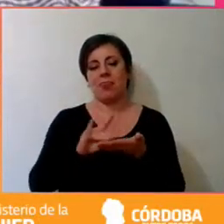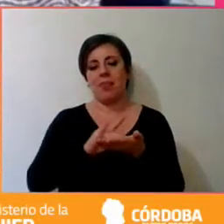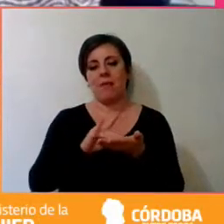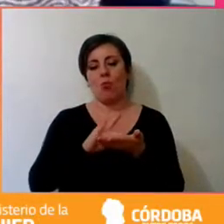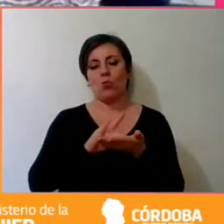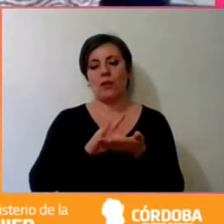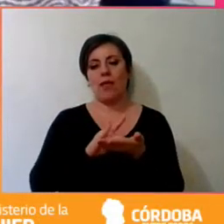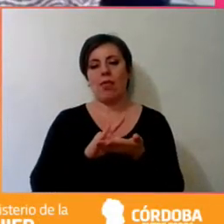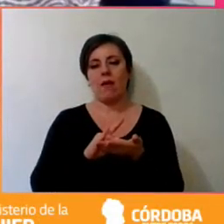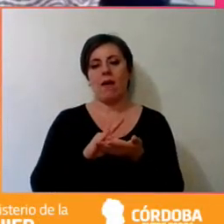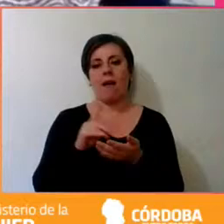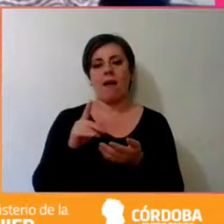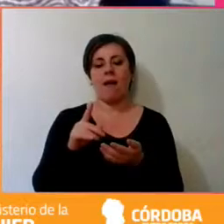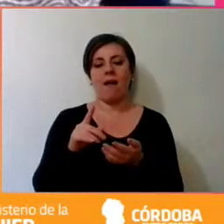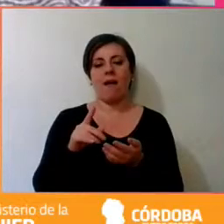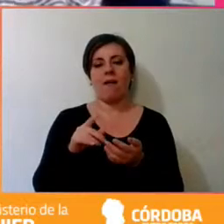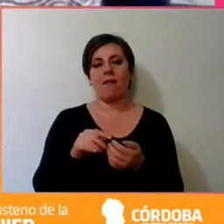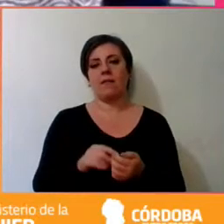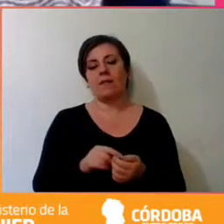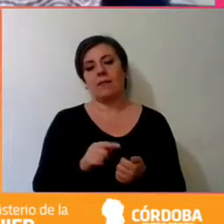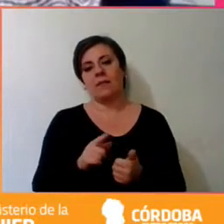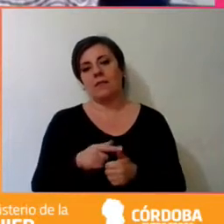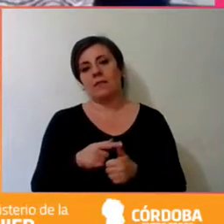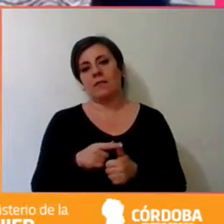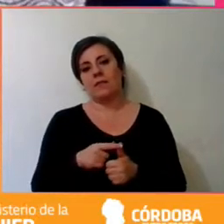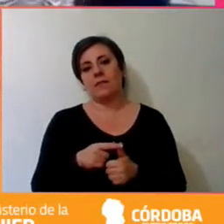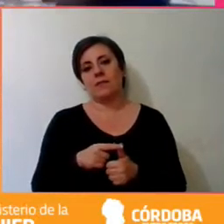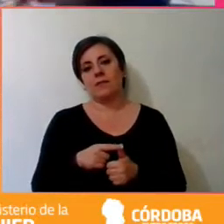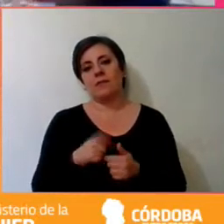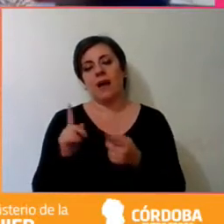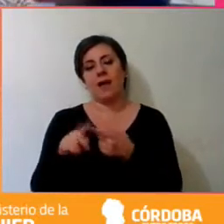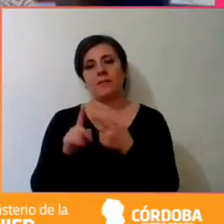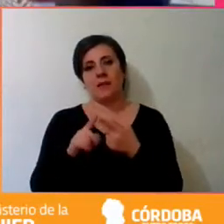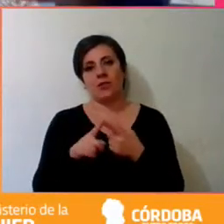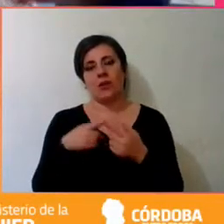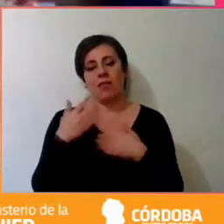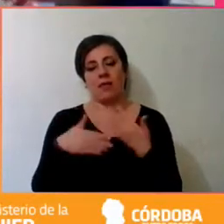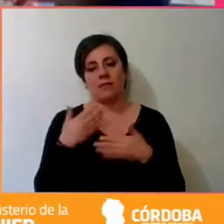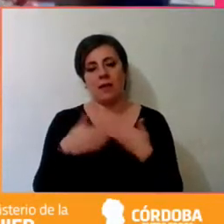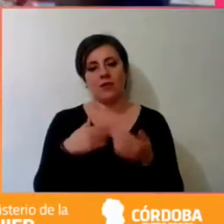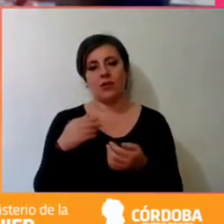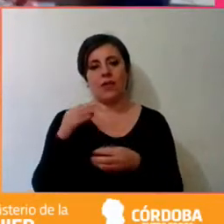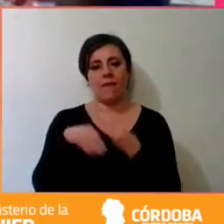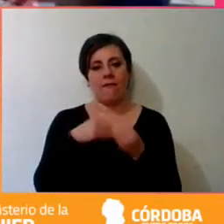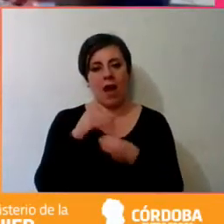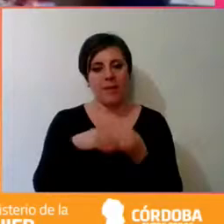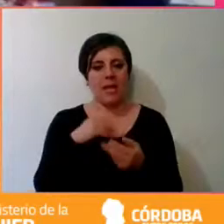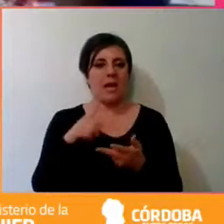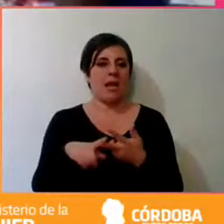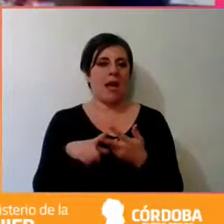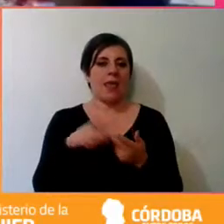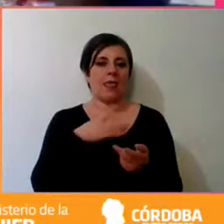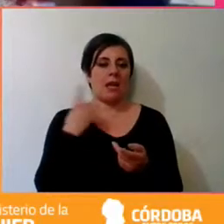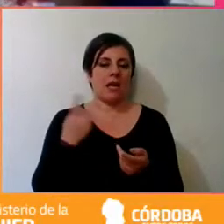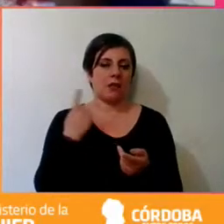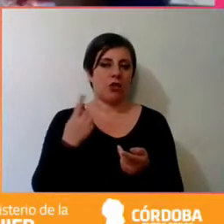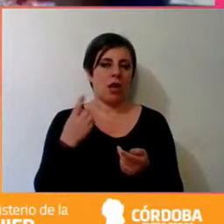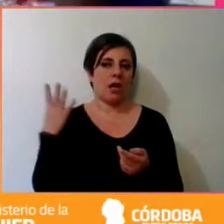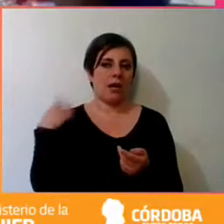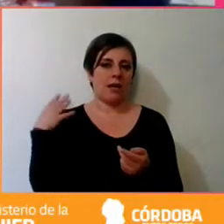en la legislatura por el PRD, fue asesora del Sistema Nacional para el Desarrollo Integral de la Familia, directora general de Evaluación